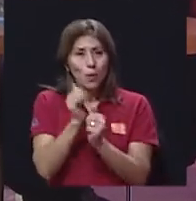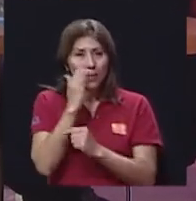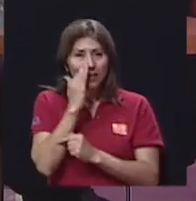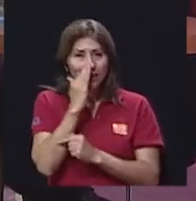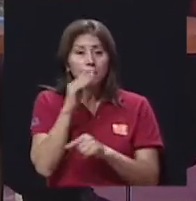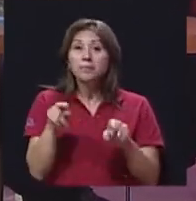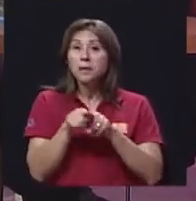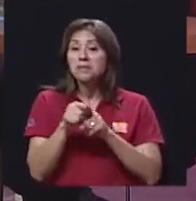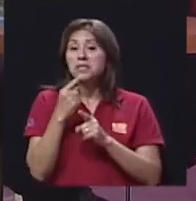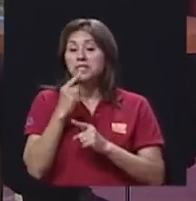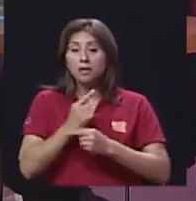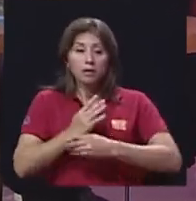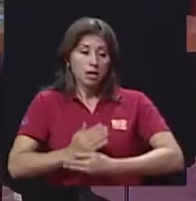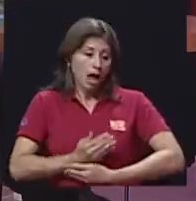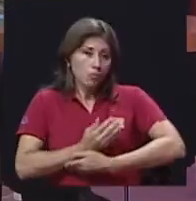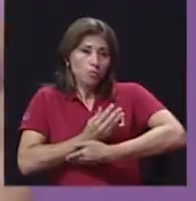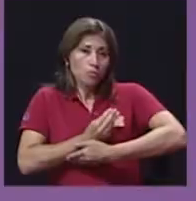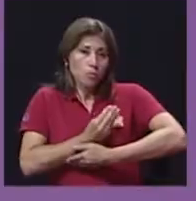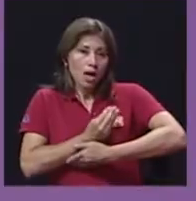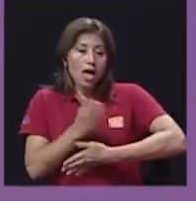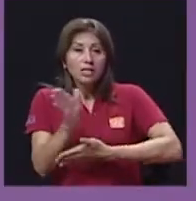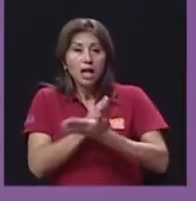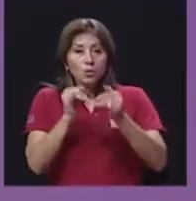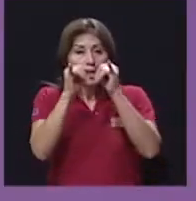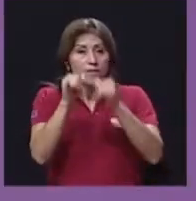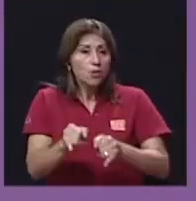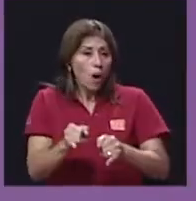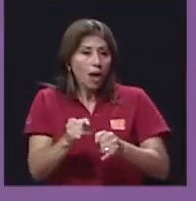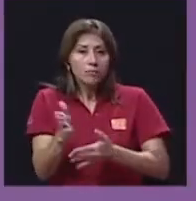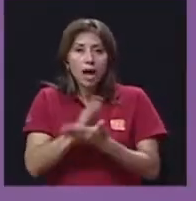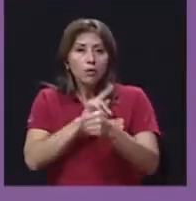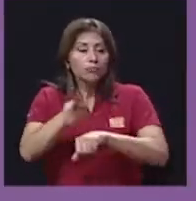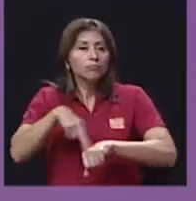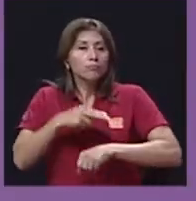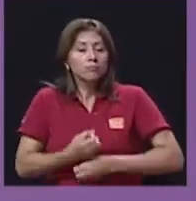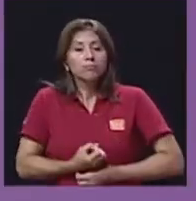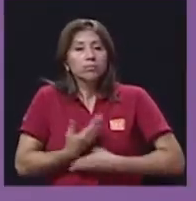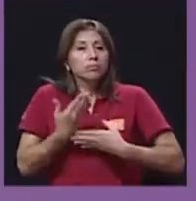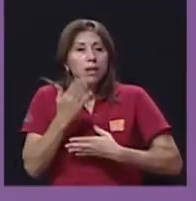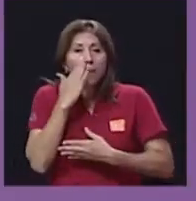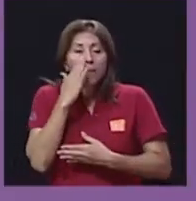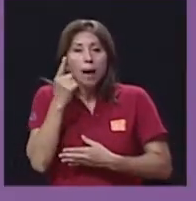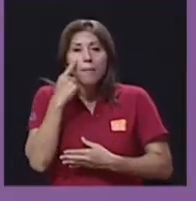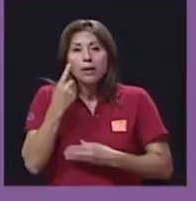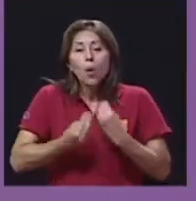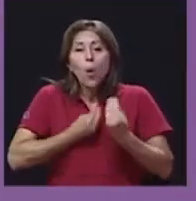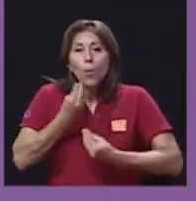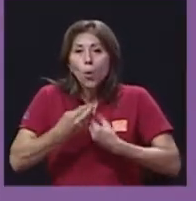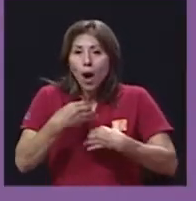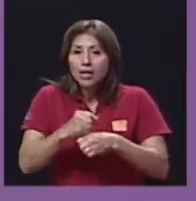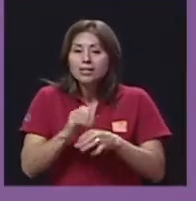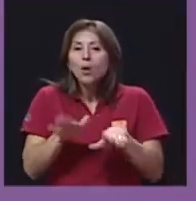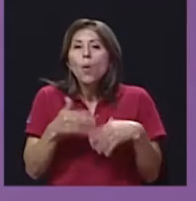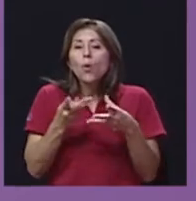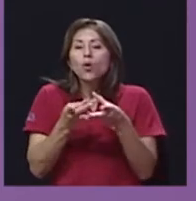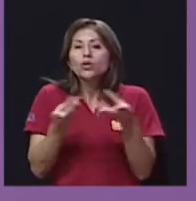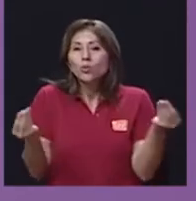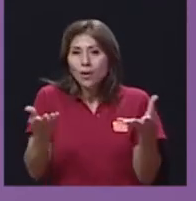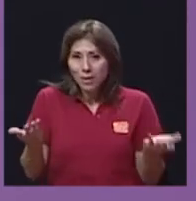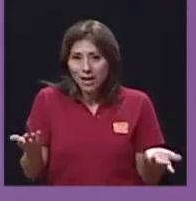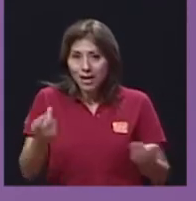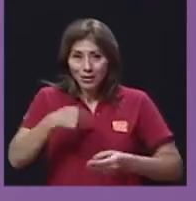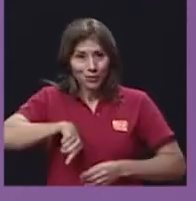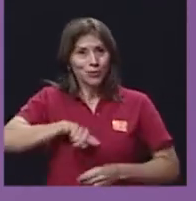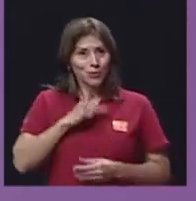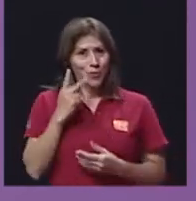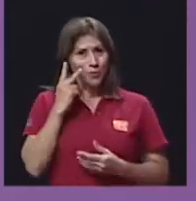algo individual instintivo y ahí va a ver la madre cómo lo hace y lo y lo resuelve verdad y entonces nosotros lo hemos visto en la